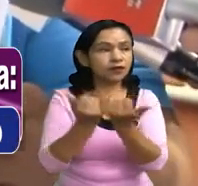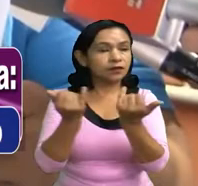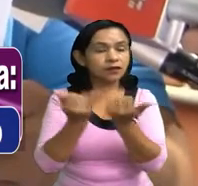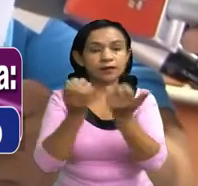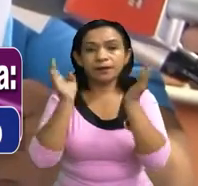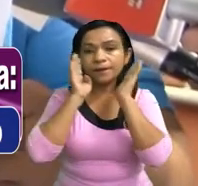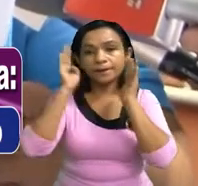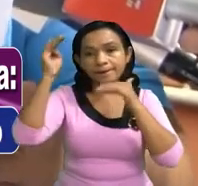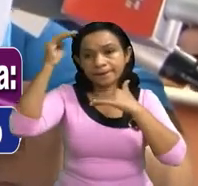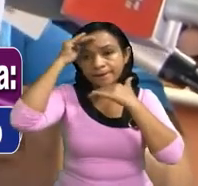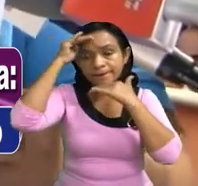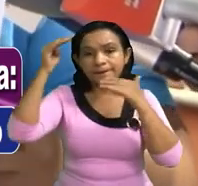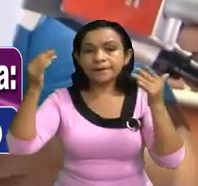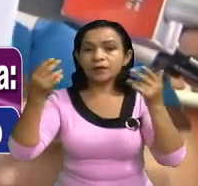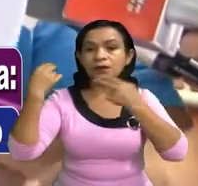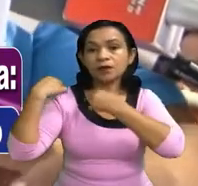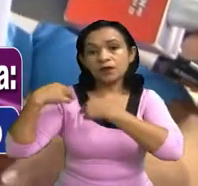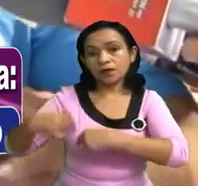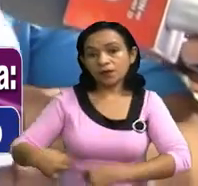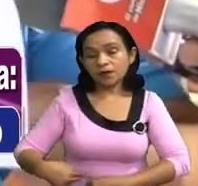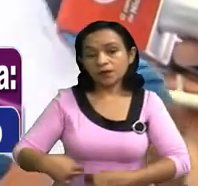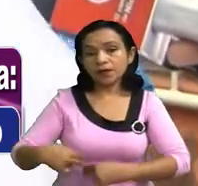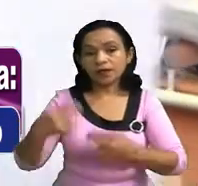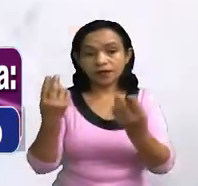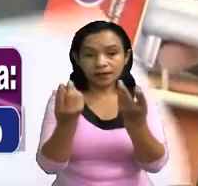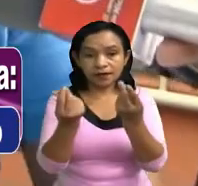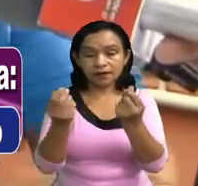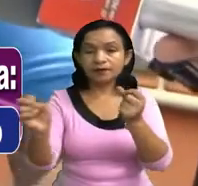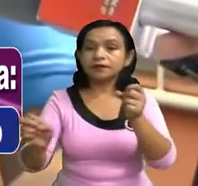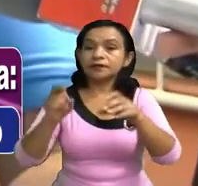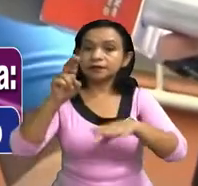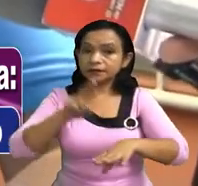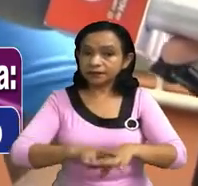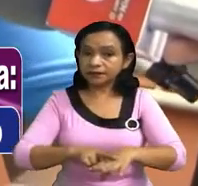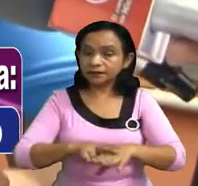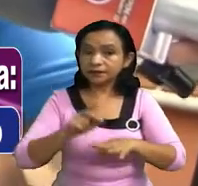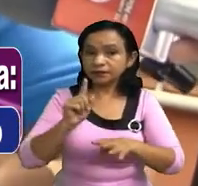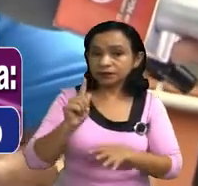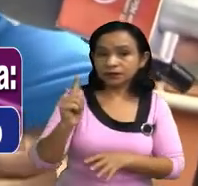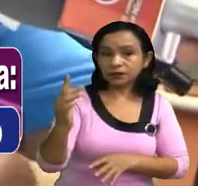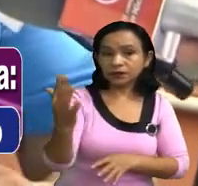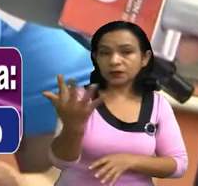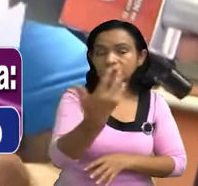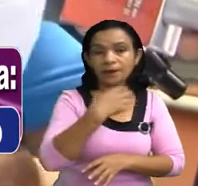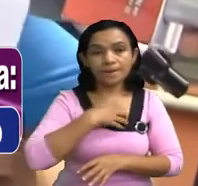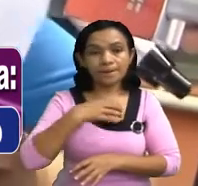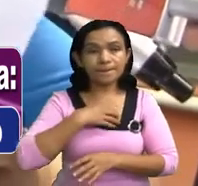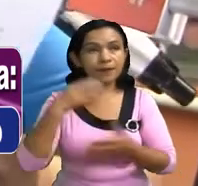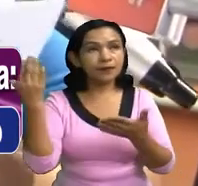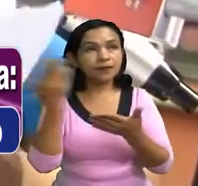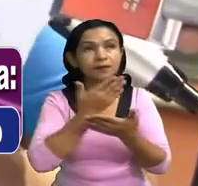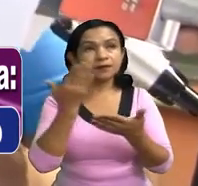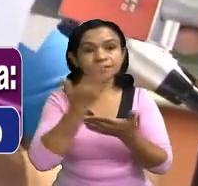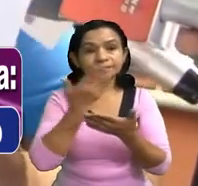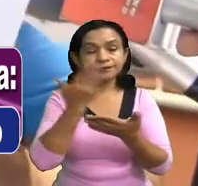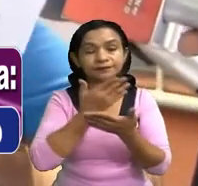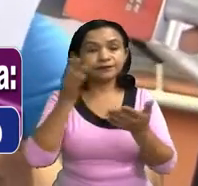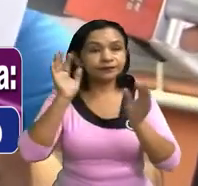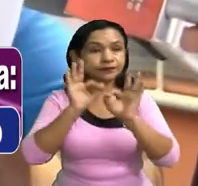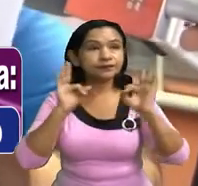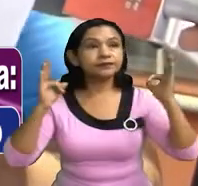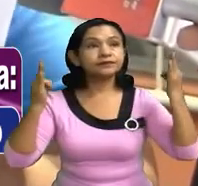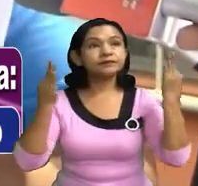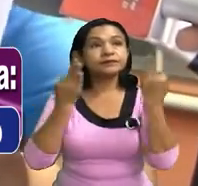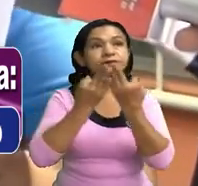una infame devastación humana a la economía nacional. Nosotros, los estudiantes y las familias cristianas de